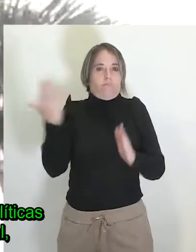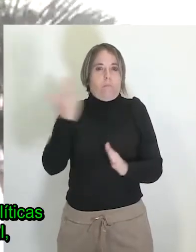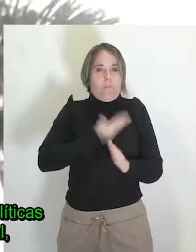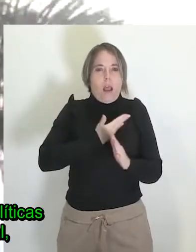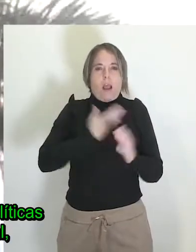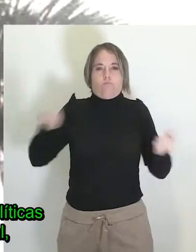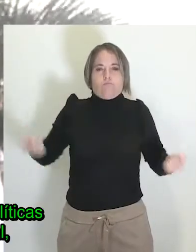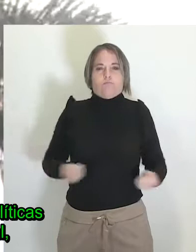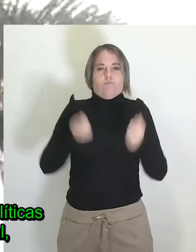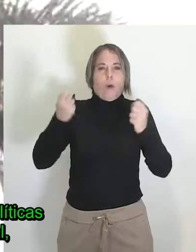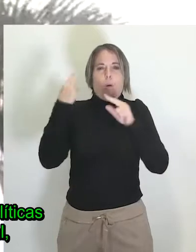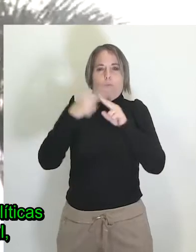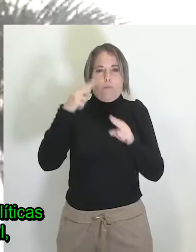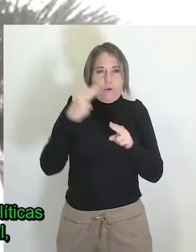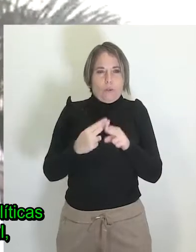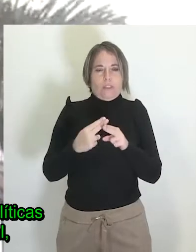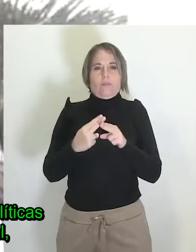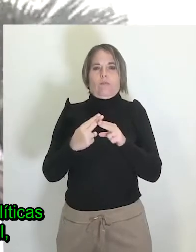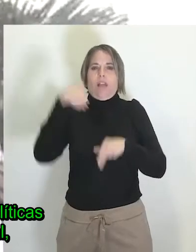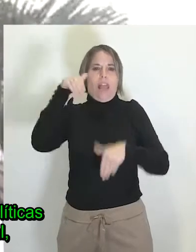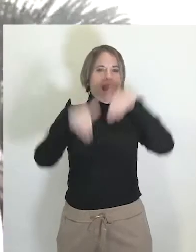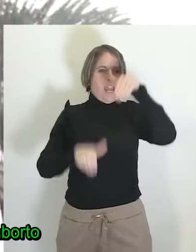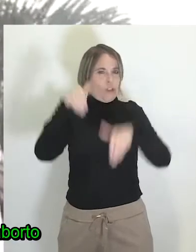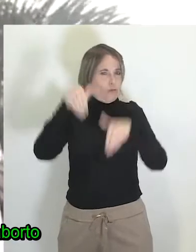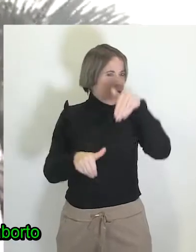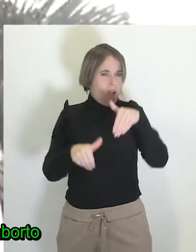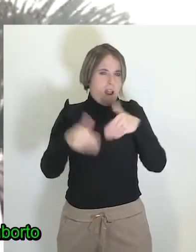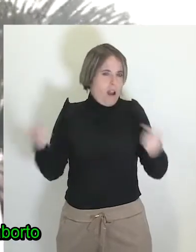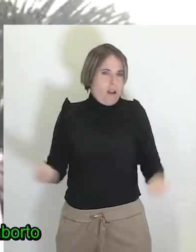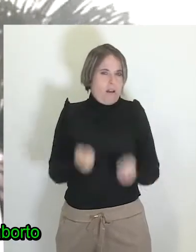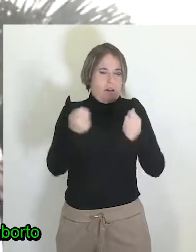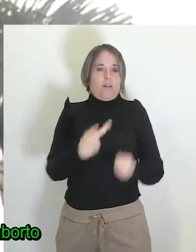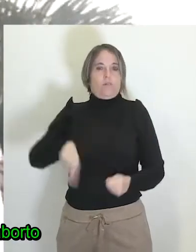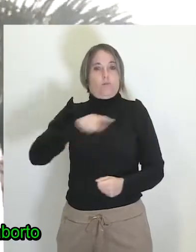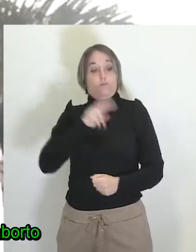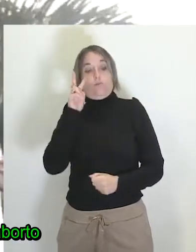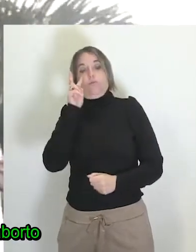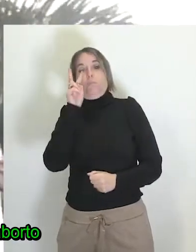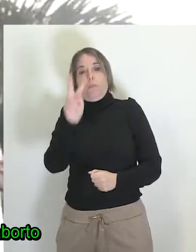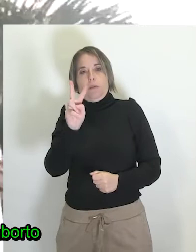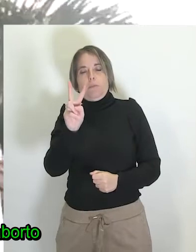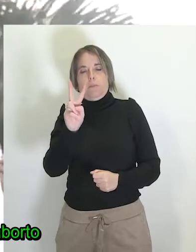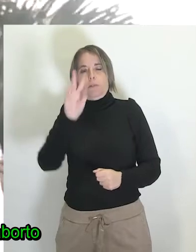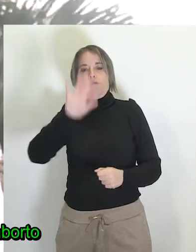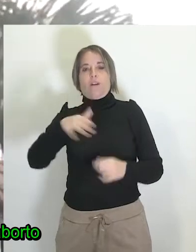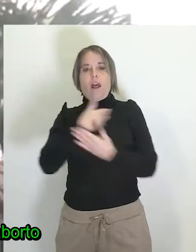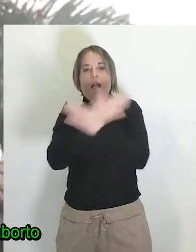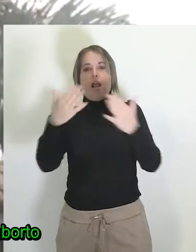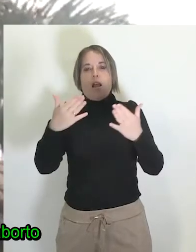de campañas políticas y una contienda electoral. Y lo que observamos fue cómo se